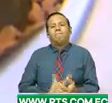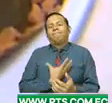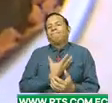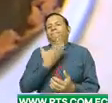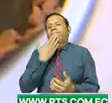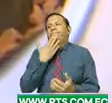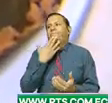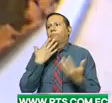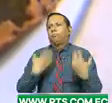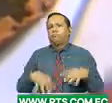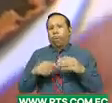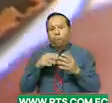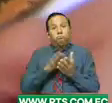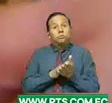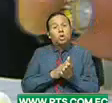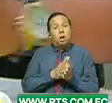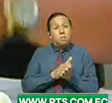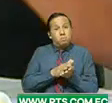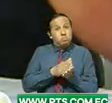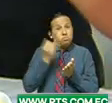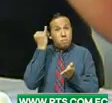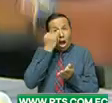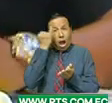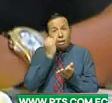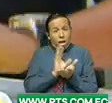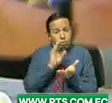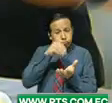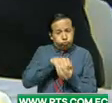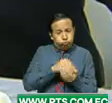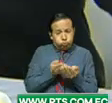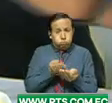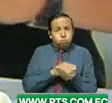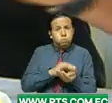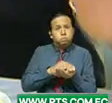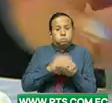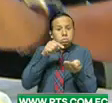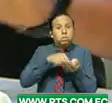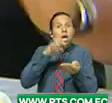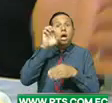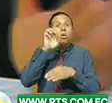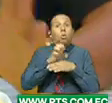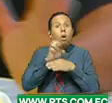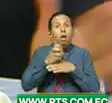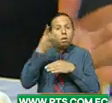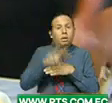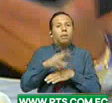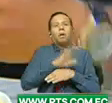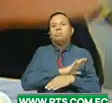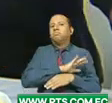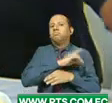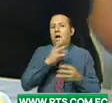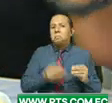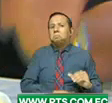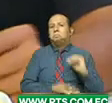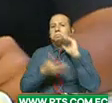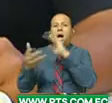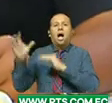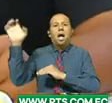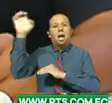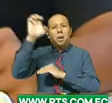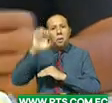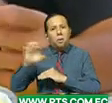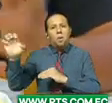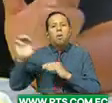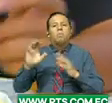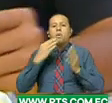bollos ya son de exportación. Nuestros bollos son ecuatorianos para Europa y para el mundo, para donde sea que nos pidan, porque hemos